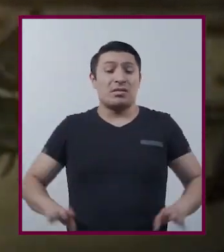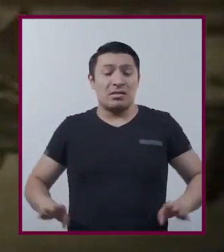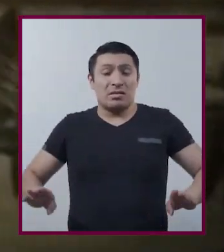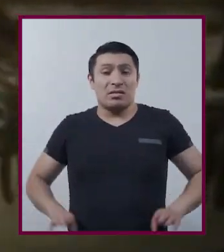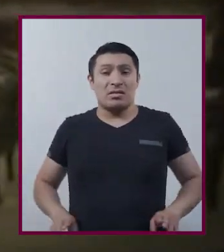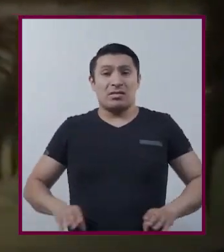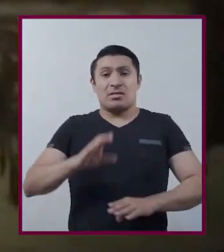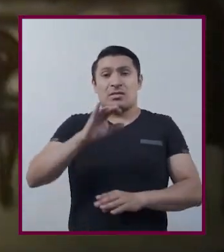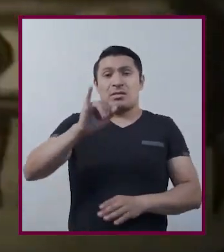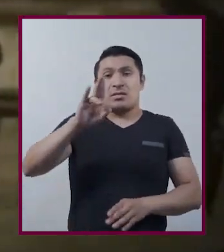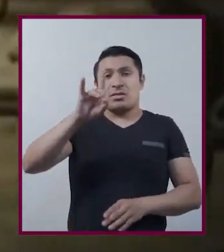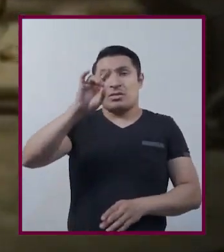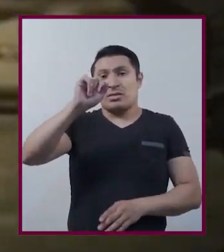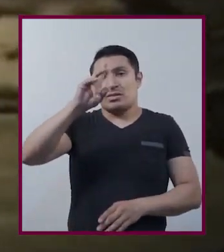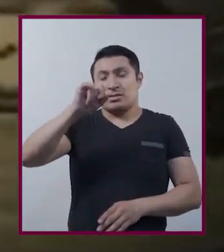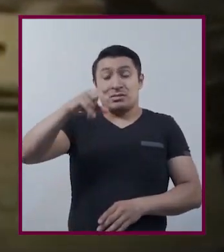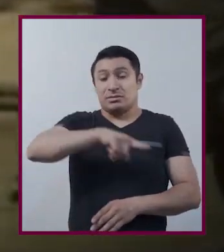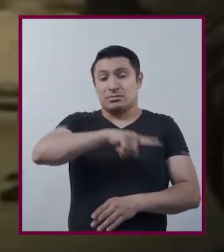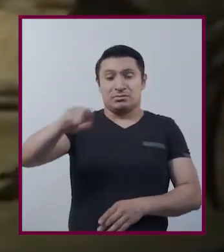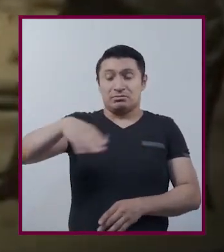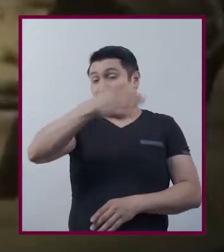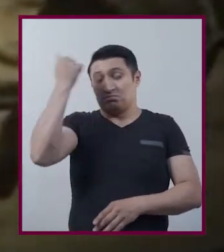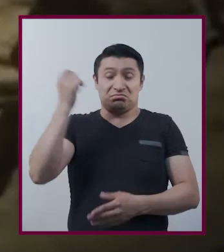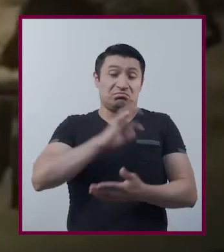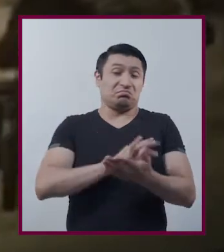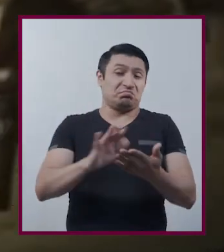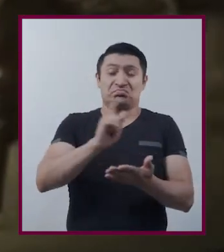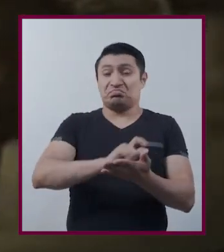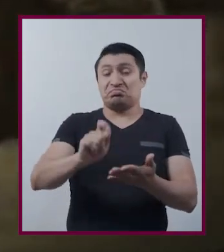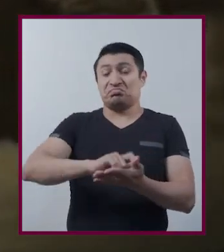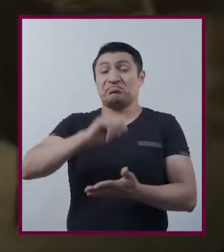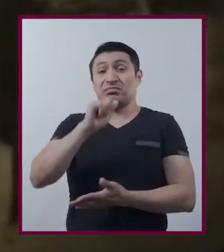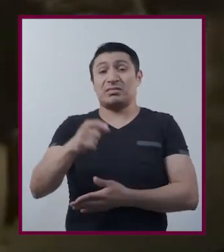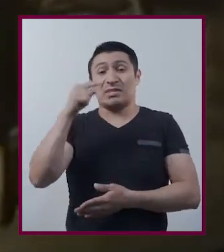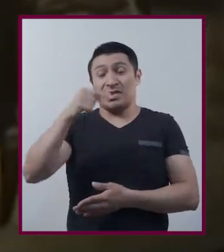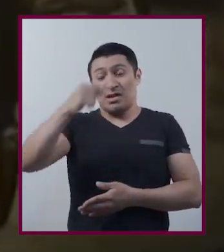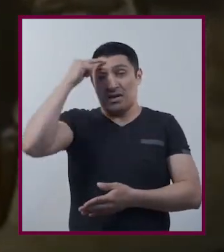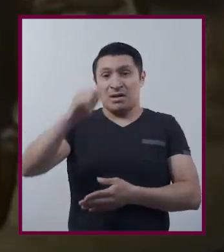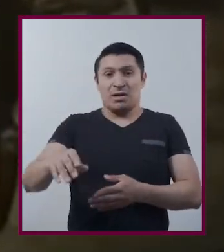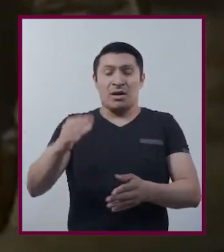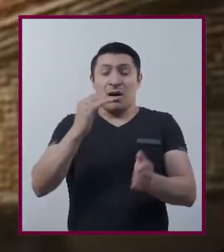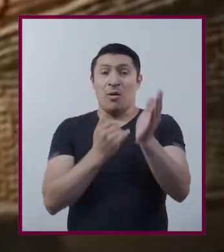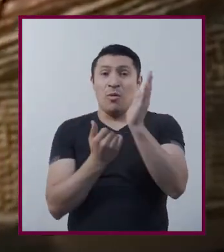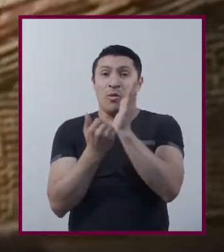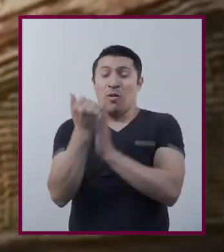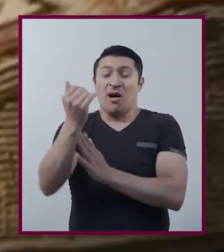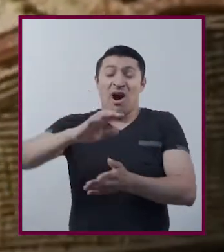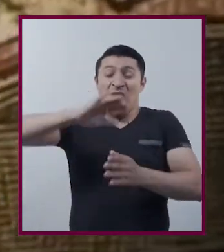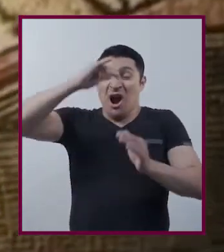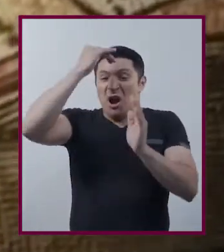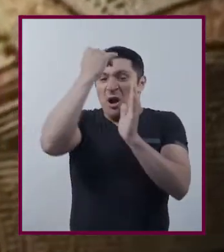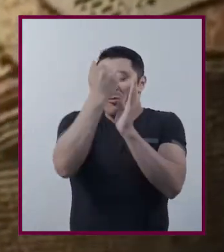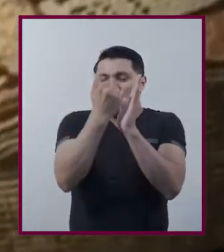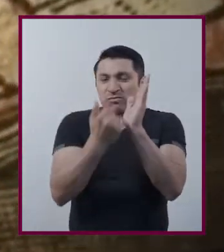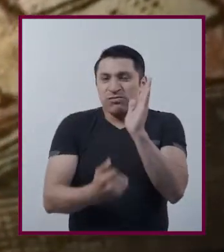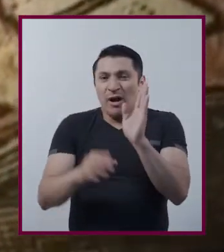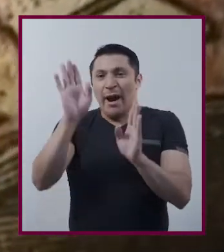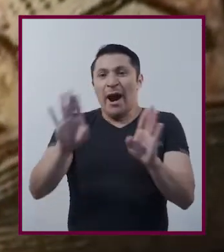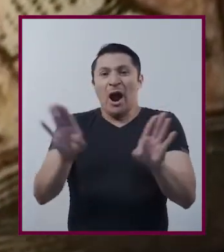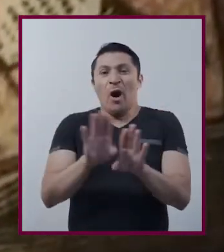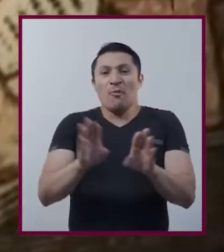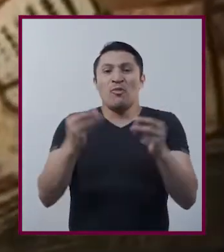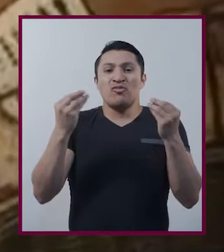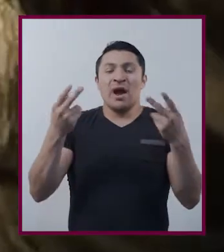su condición de ciudadanos por no saber leer ni escribir. Todo ello contribuyó para aumentar su posición de